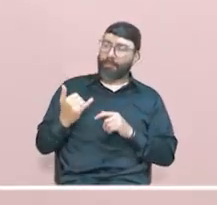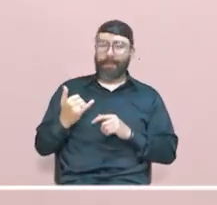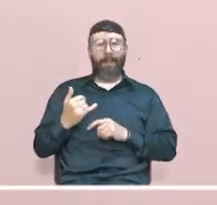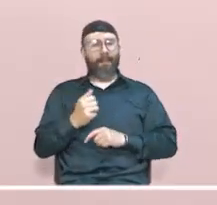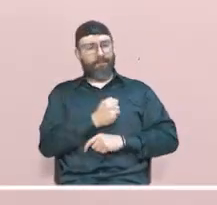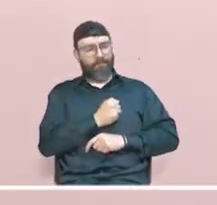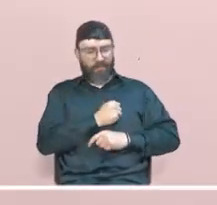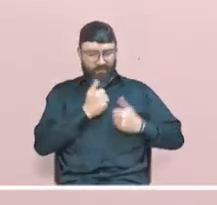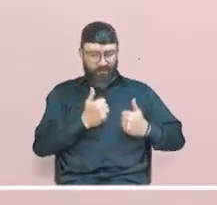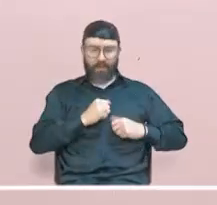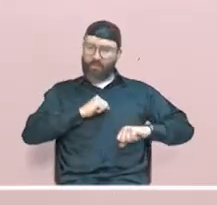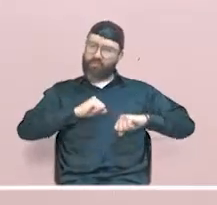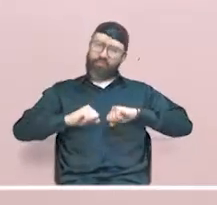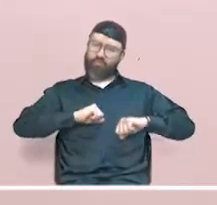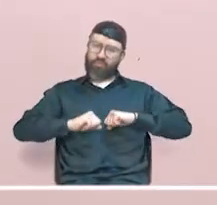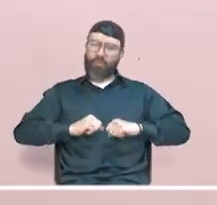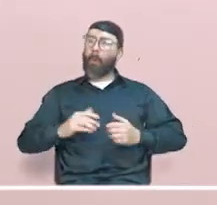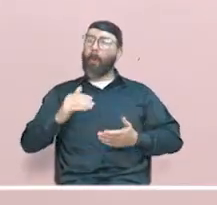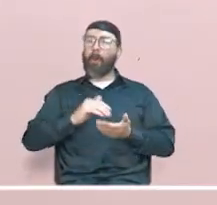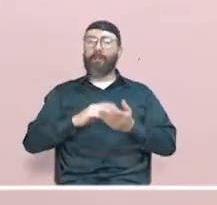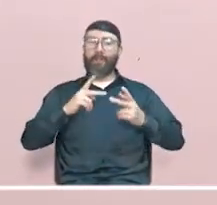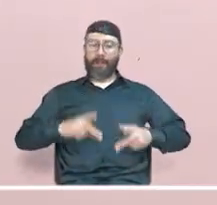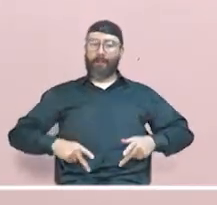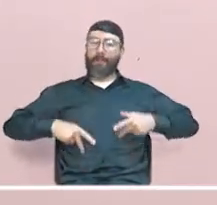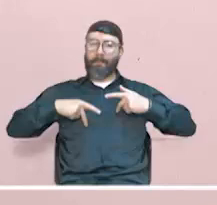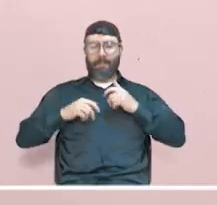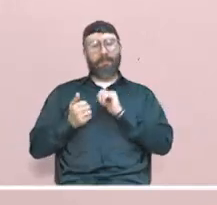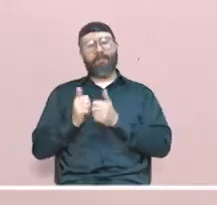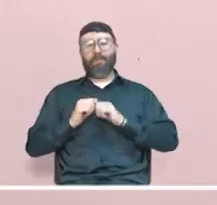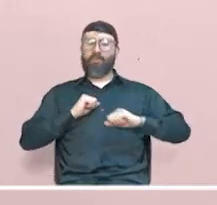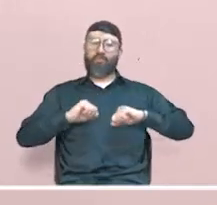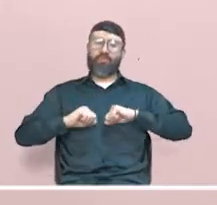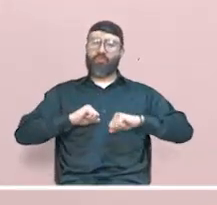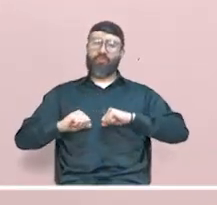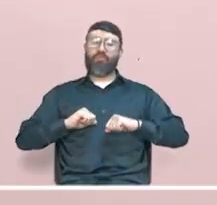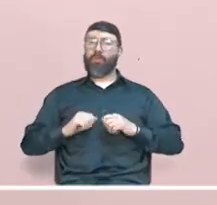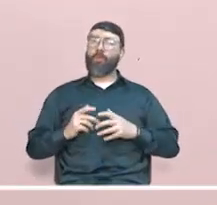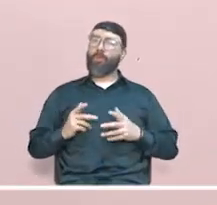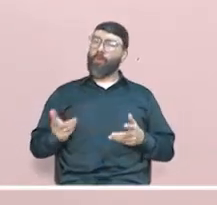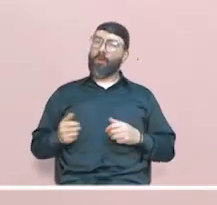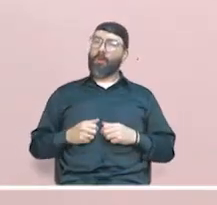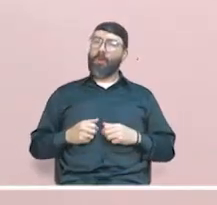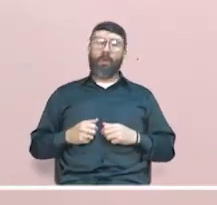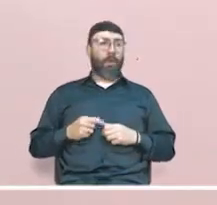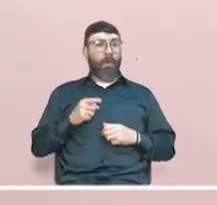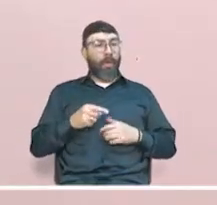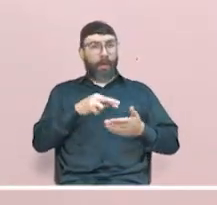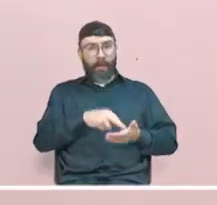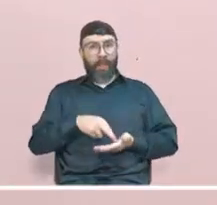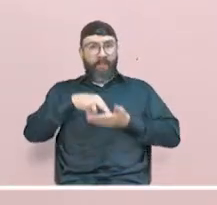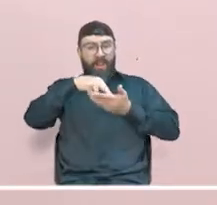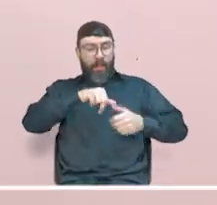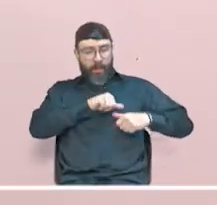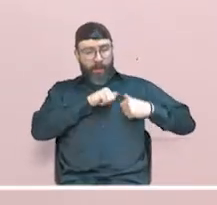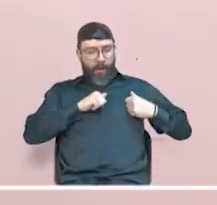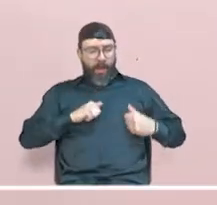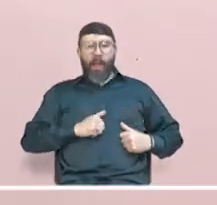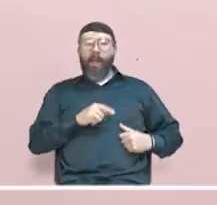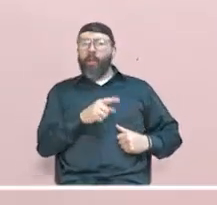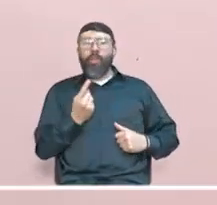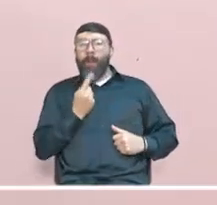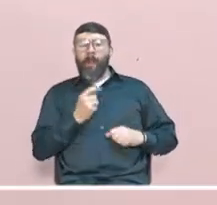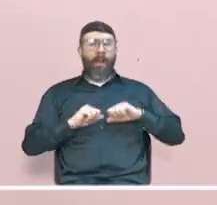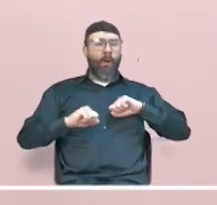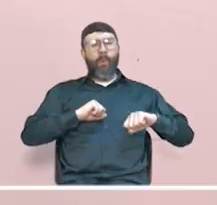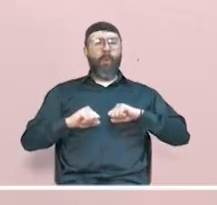incluso rehacer su vida. ¿Y a partir de qué? No es solamente, o sea, la rehabilitación cardíaca no es solamente